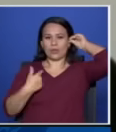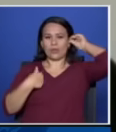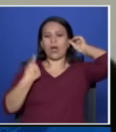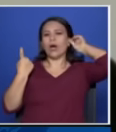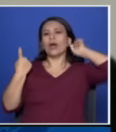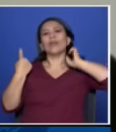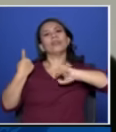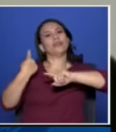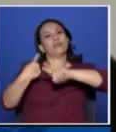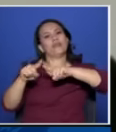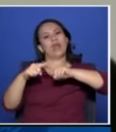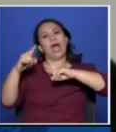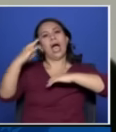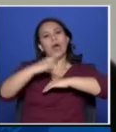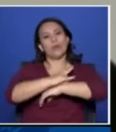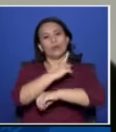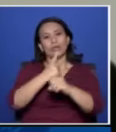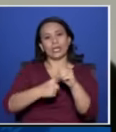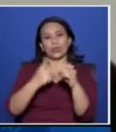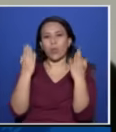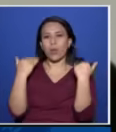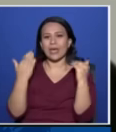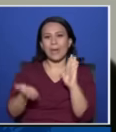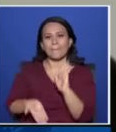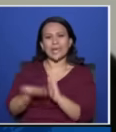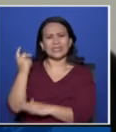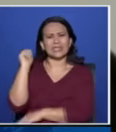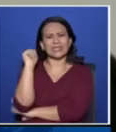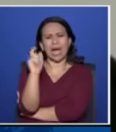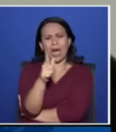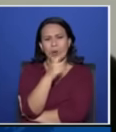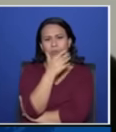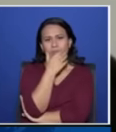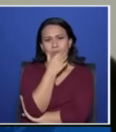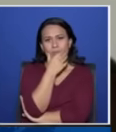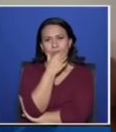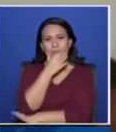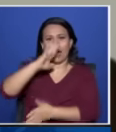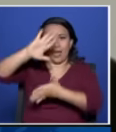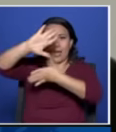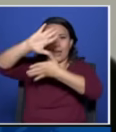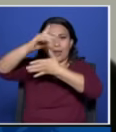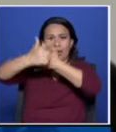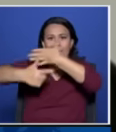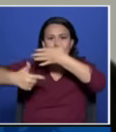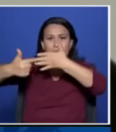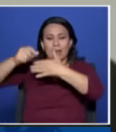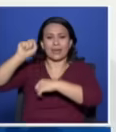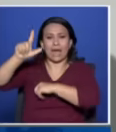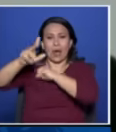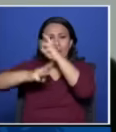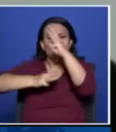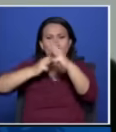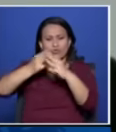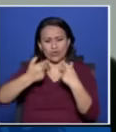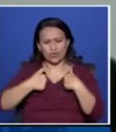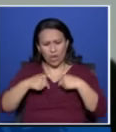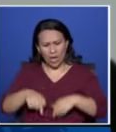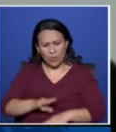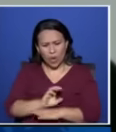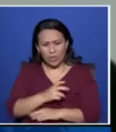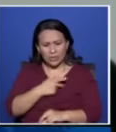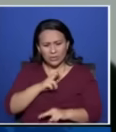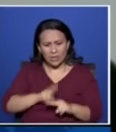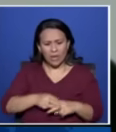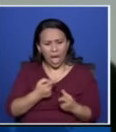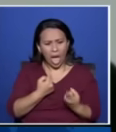ocasiones, los aeropuertos, tanto de Quito como el de Guayaquil, son los más caros de América y están entre los más caros del mundo. Que nos podamos sentar